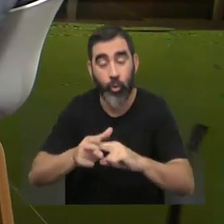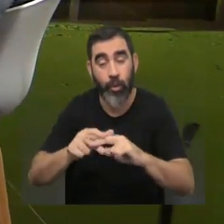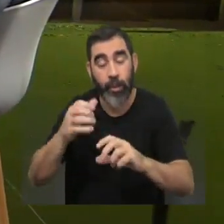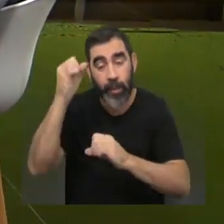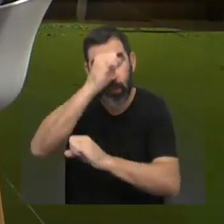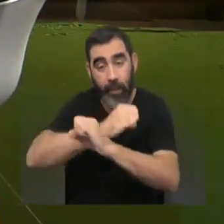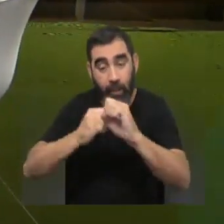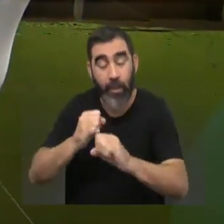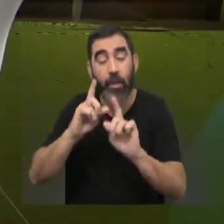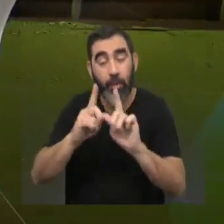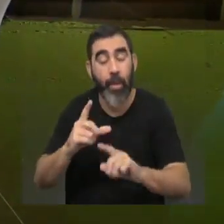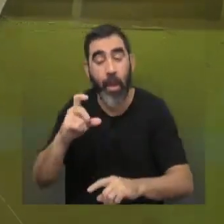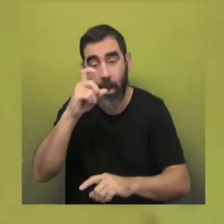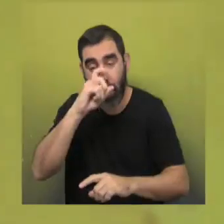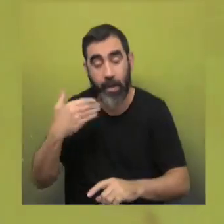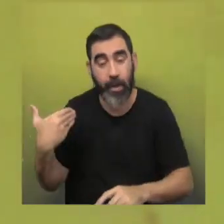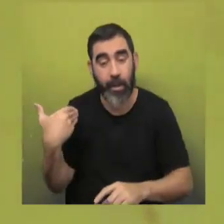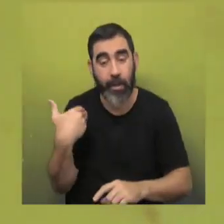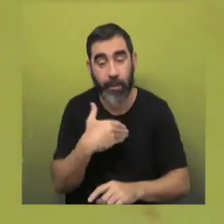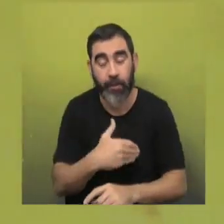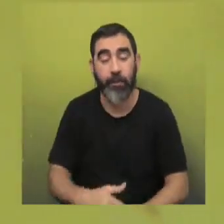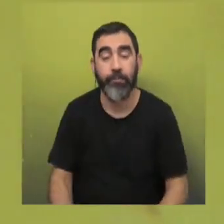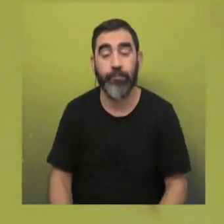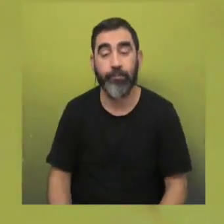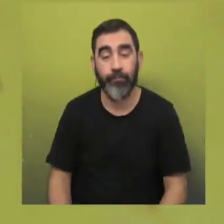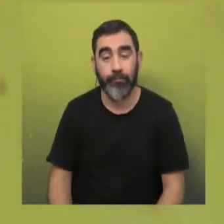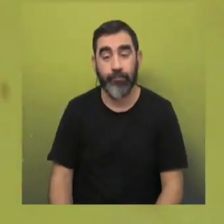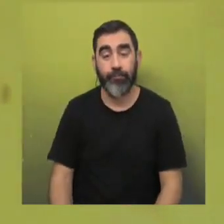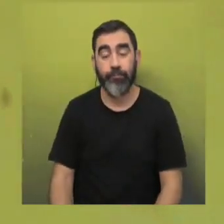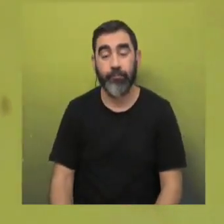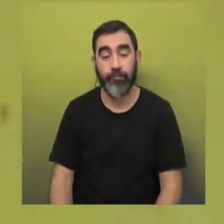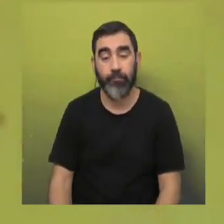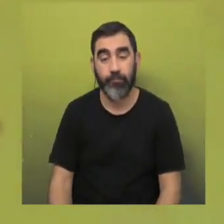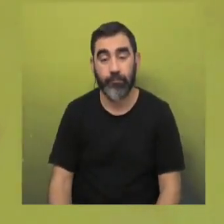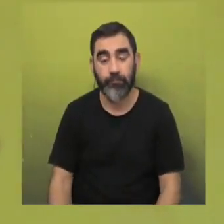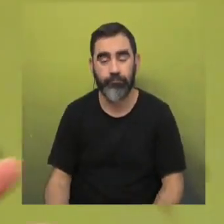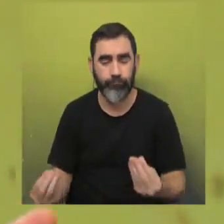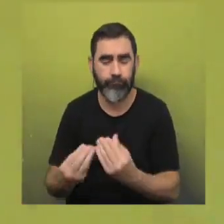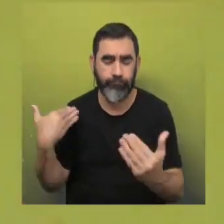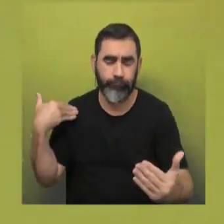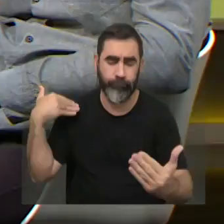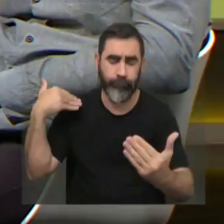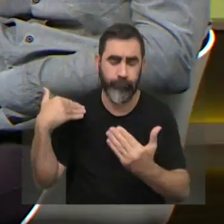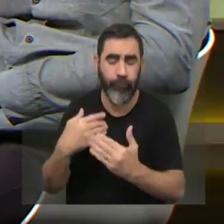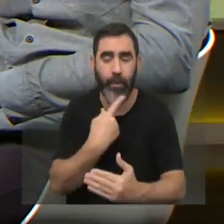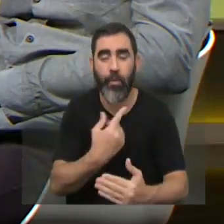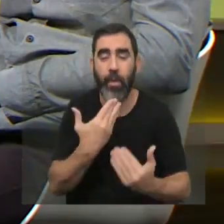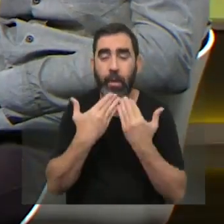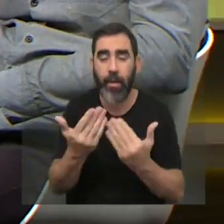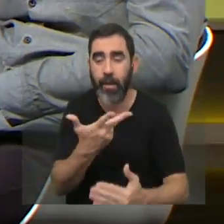también de la UBA. En realidad los títulos son mucho más largos de sus áreas porque hay mucho recorrido en cada uno, pero bueno, muchas gracias por